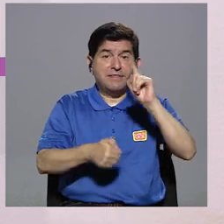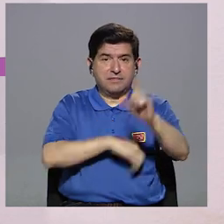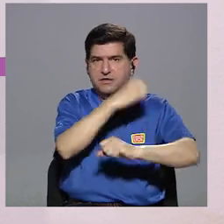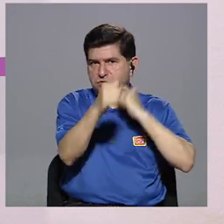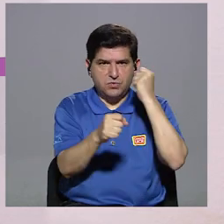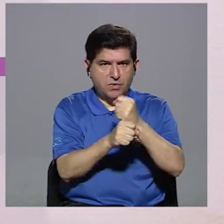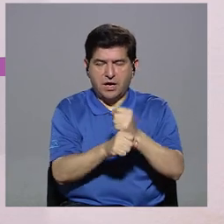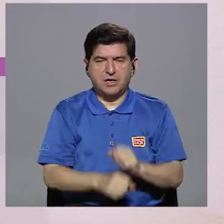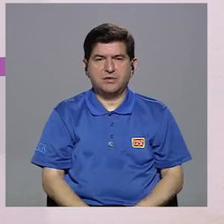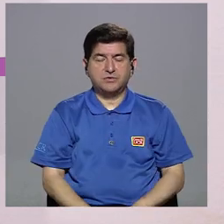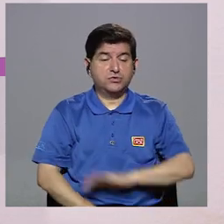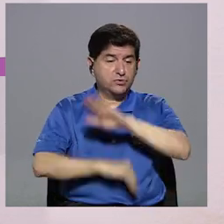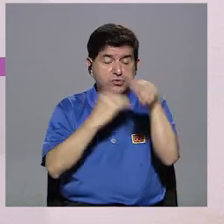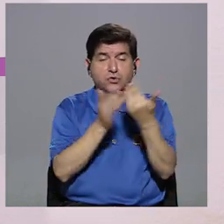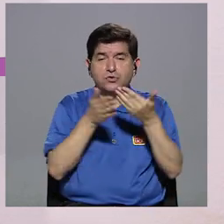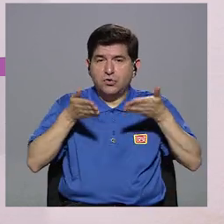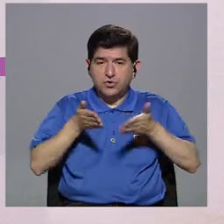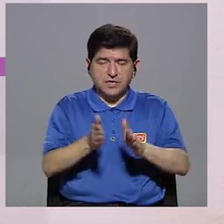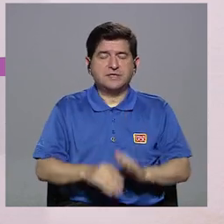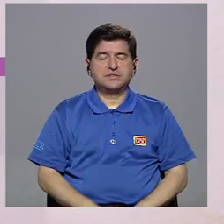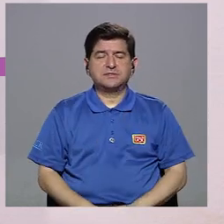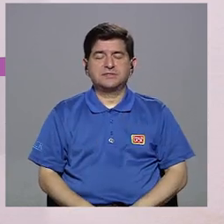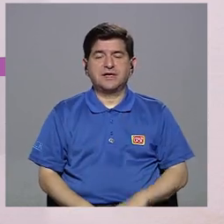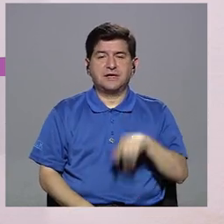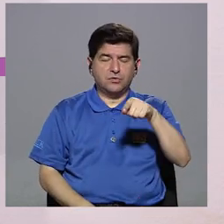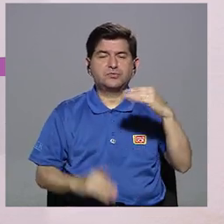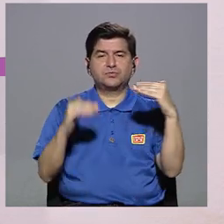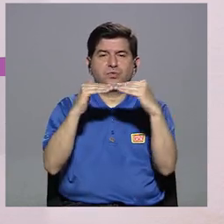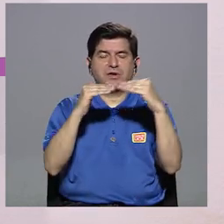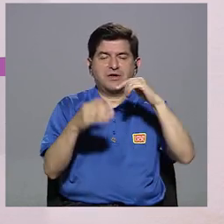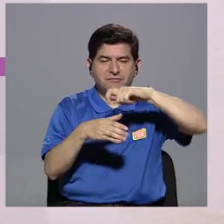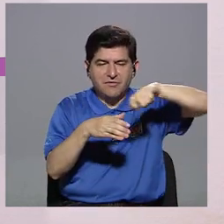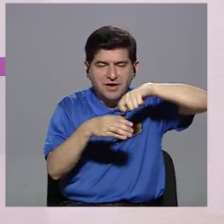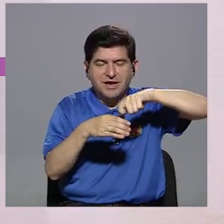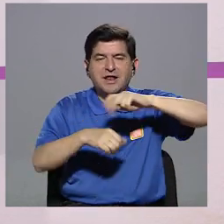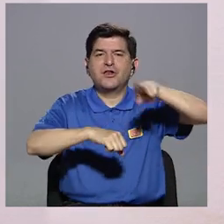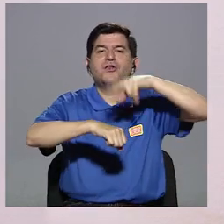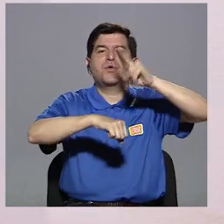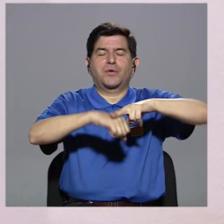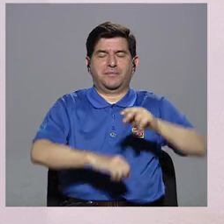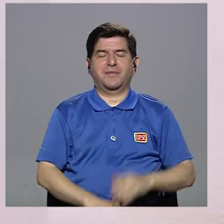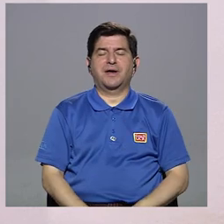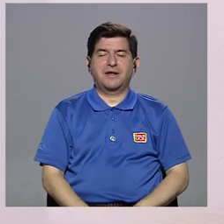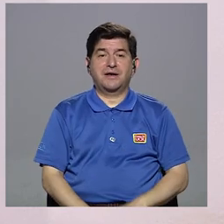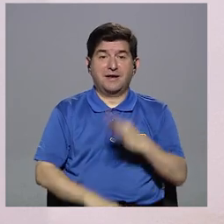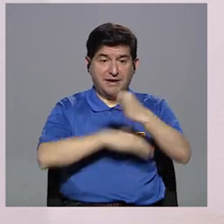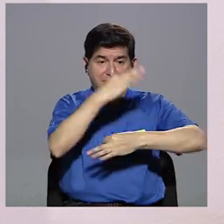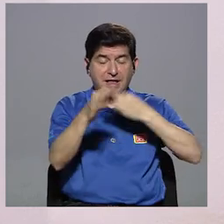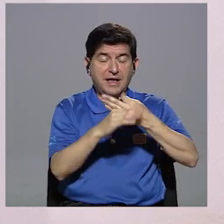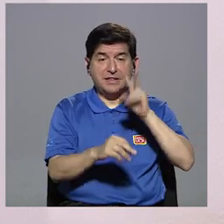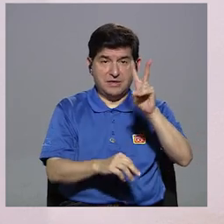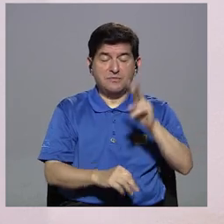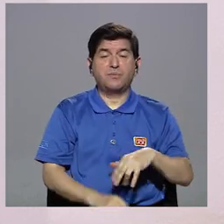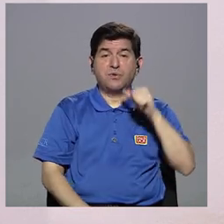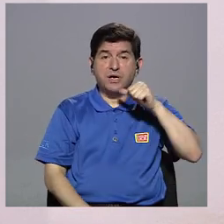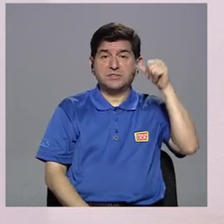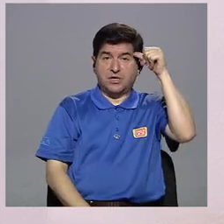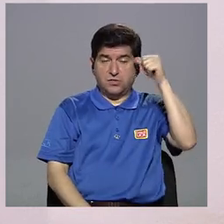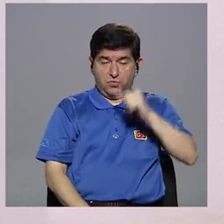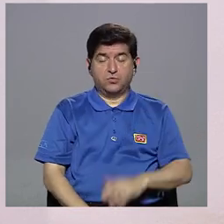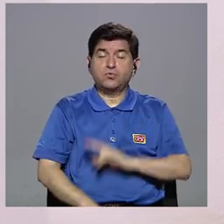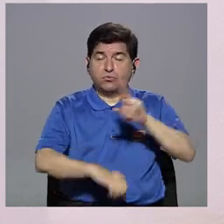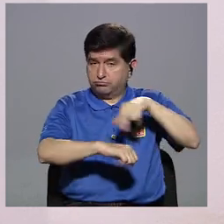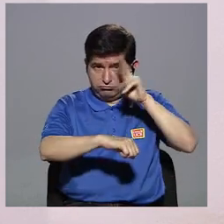año pues sea prácticamente todos nacemos con el azúcar normal en la diabetes tipo 2 que es la diabetes del adulto